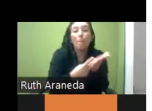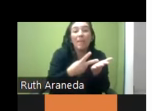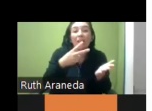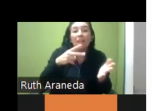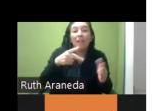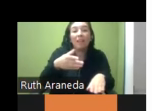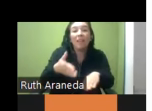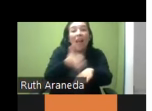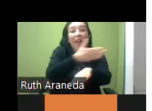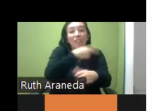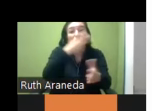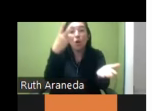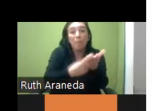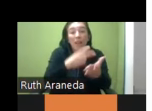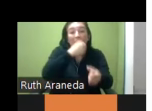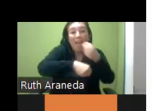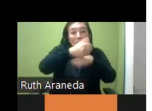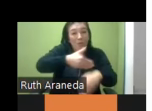que